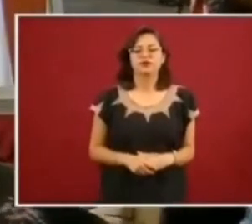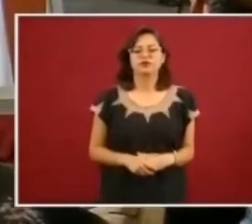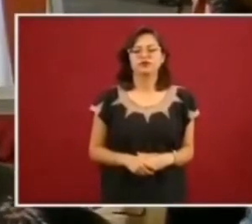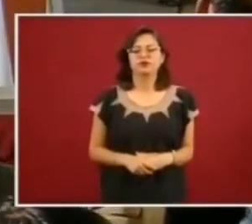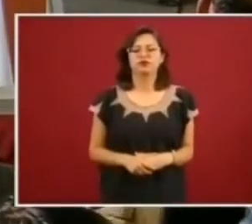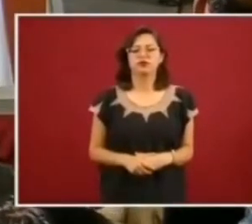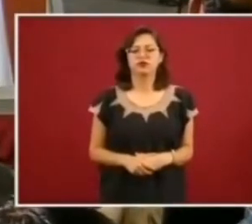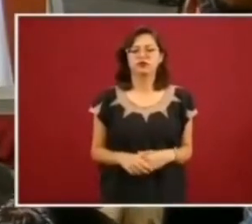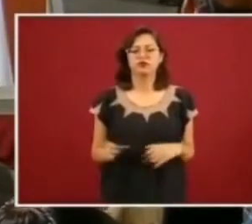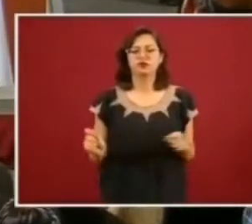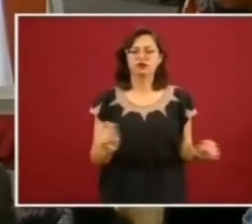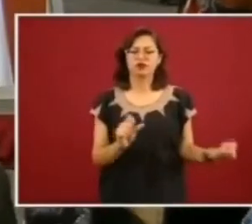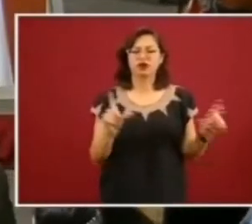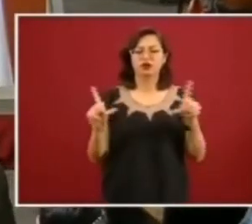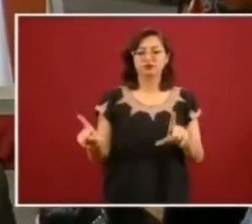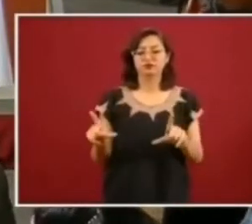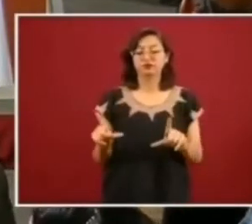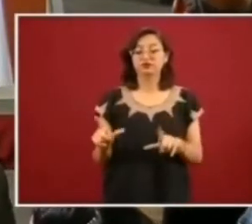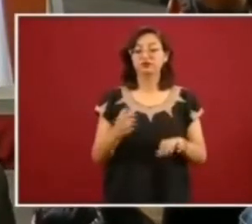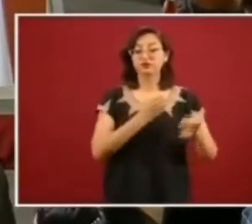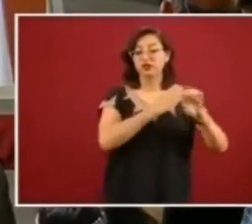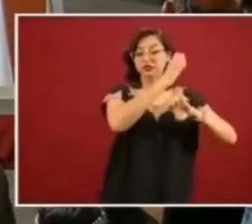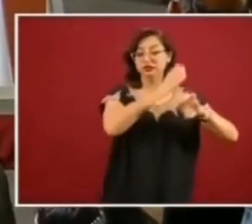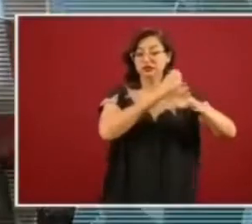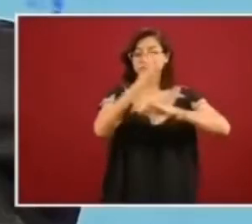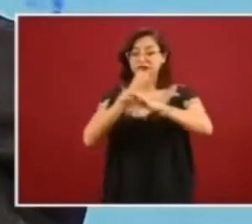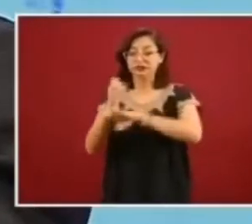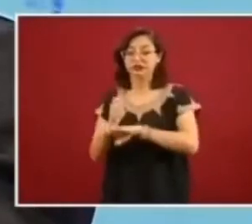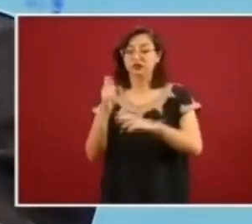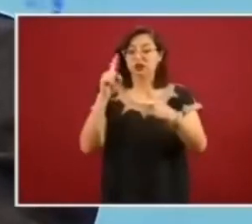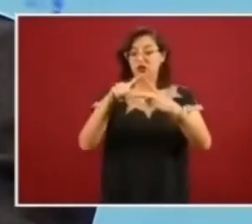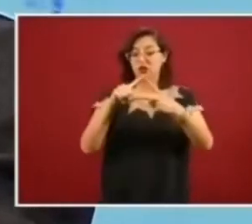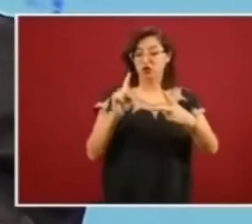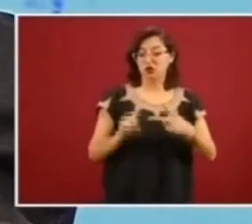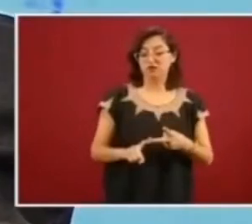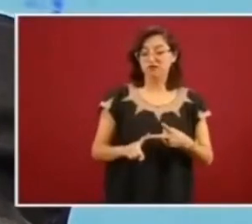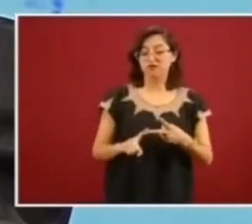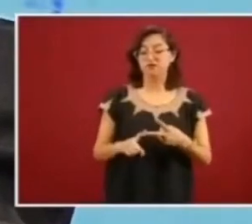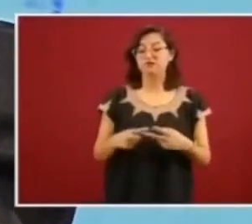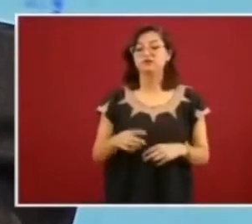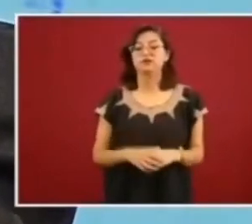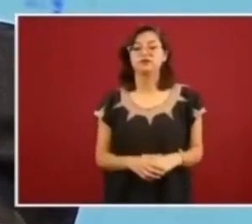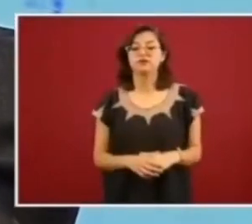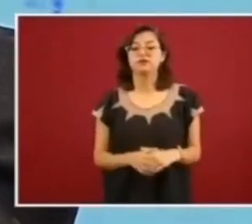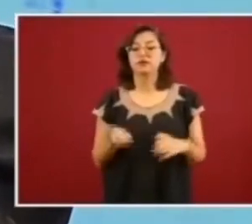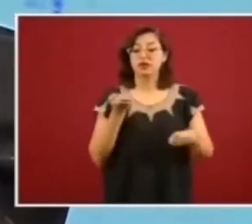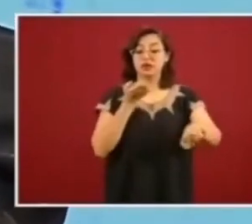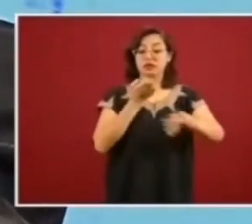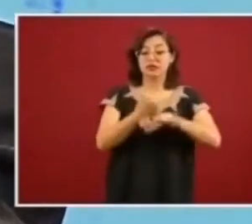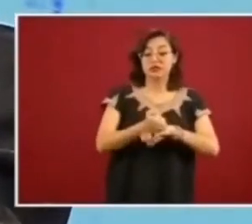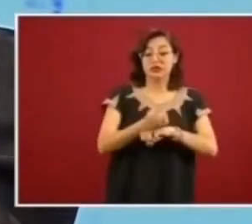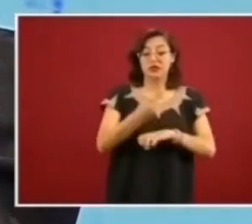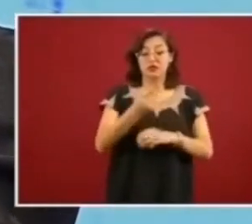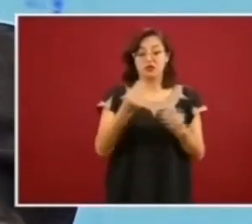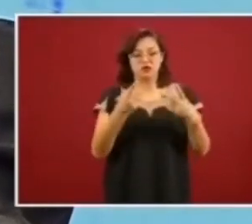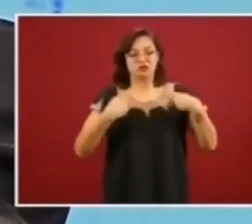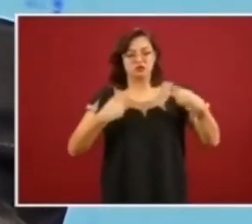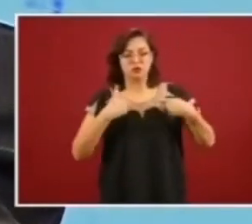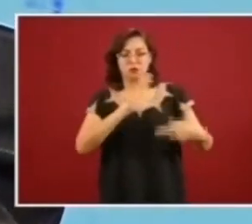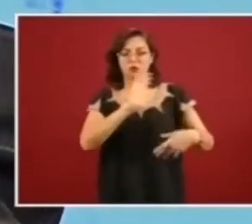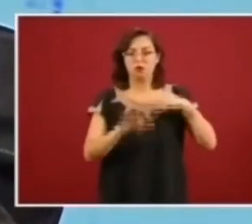Este es el detalle por entidad federativa. Aquí quiero destacar dos cosas. Cuando vemos en una entidad federativa letalidades altas, esto